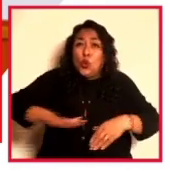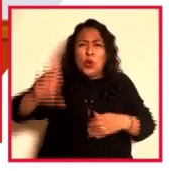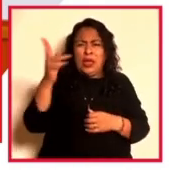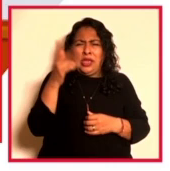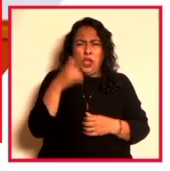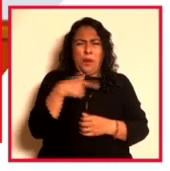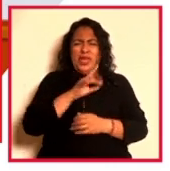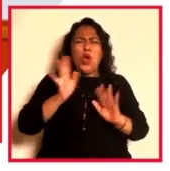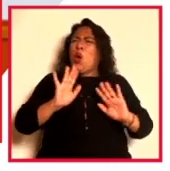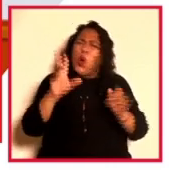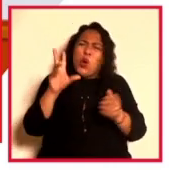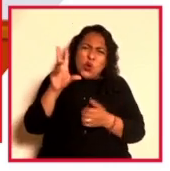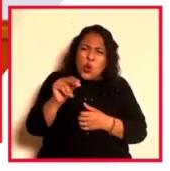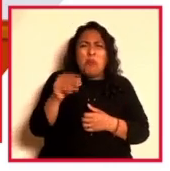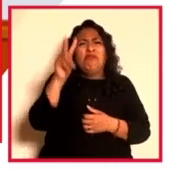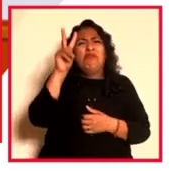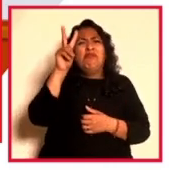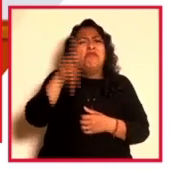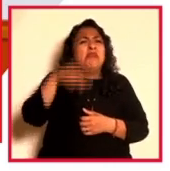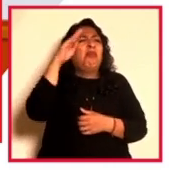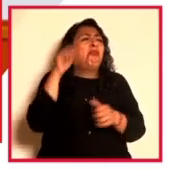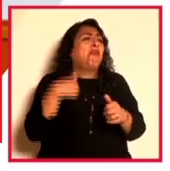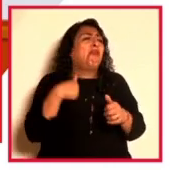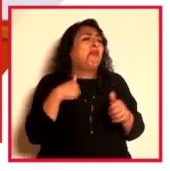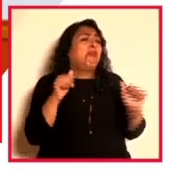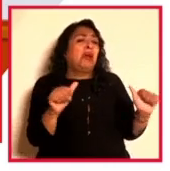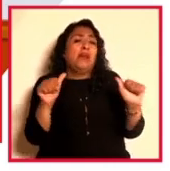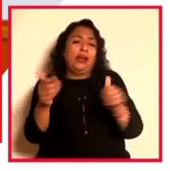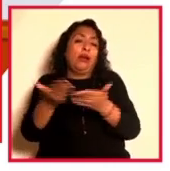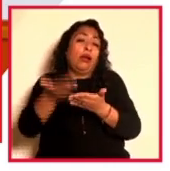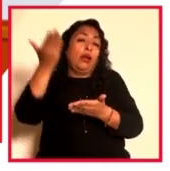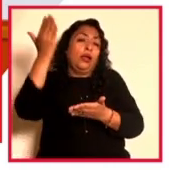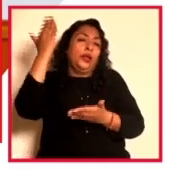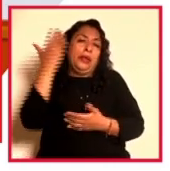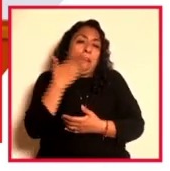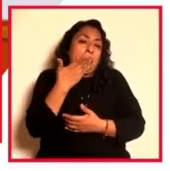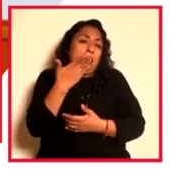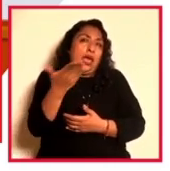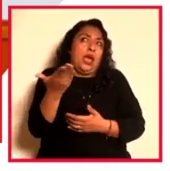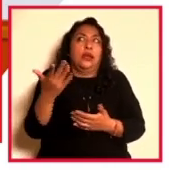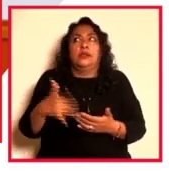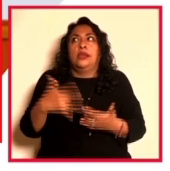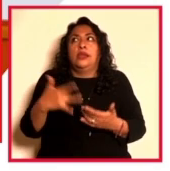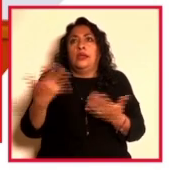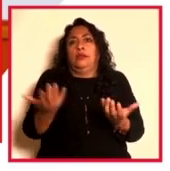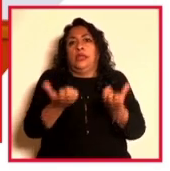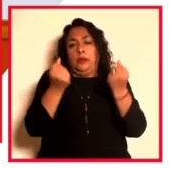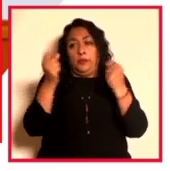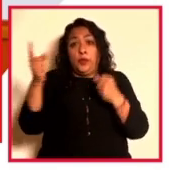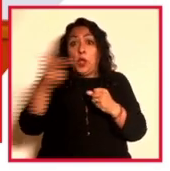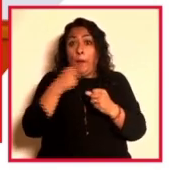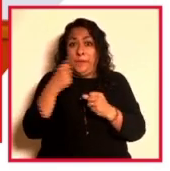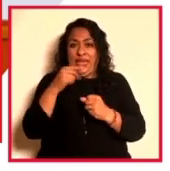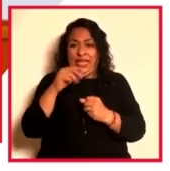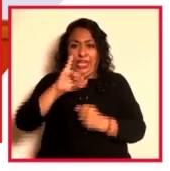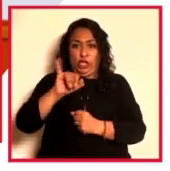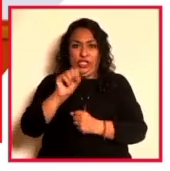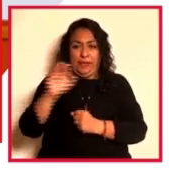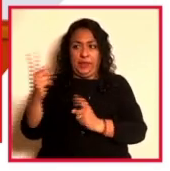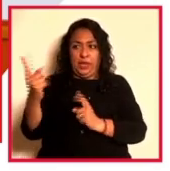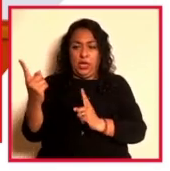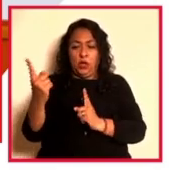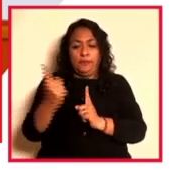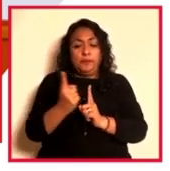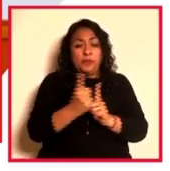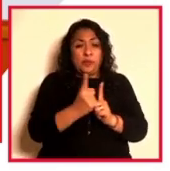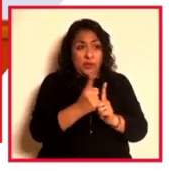creíamos que nunca nos pasaba nadie Qué buenos tiempos en ese sentido no entonces Jos Emilio salió y me dijo este se habis